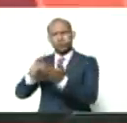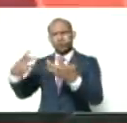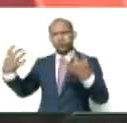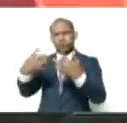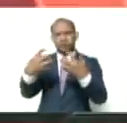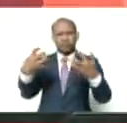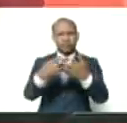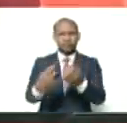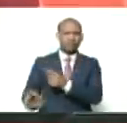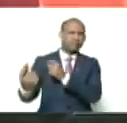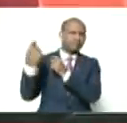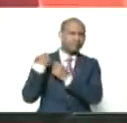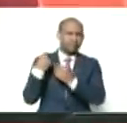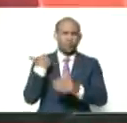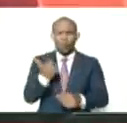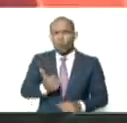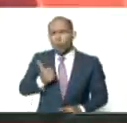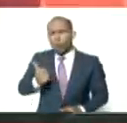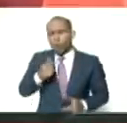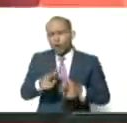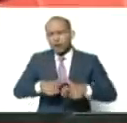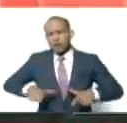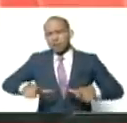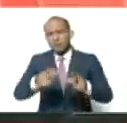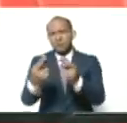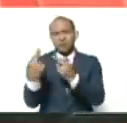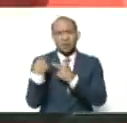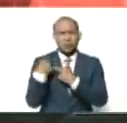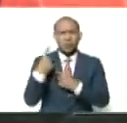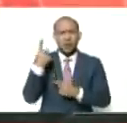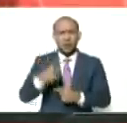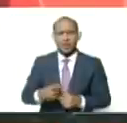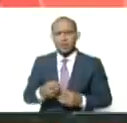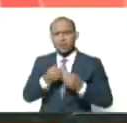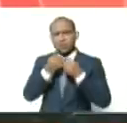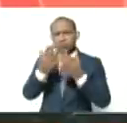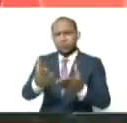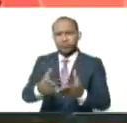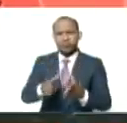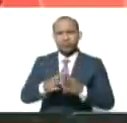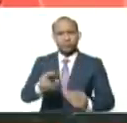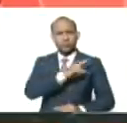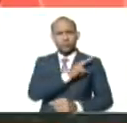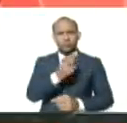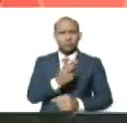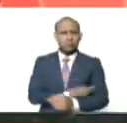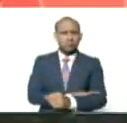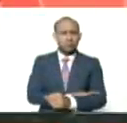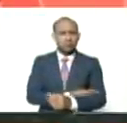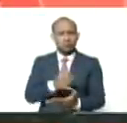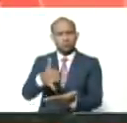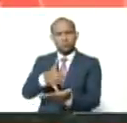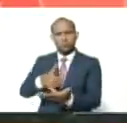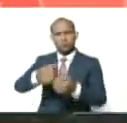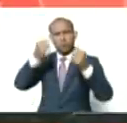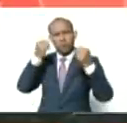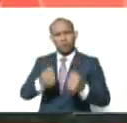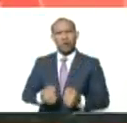cualquier cargo, a cualquier trinchera, a cualquier responsabilidad y rendir plenamente en cualquier responsabilidad.